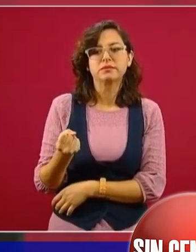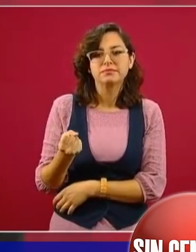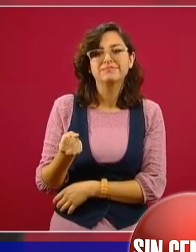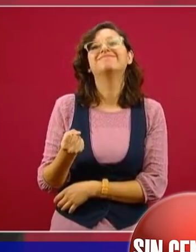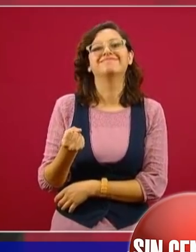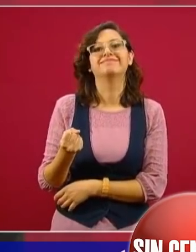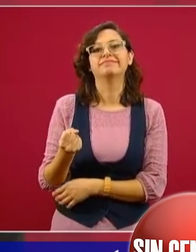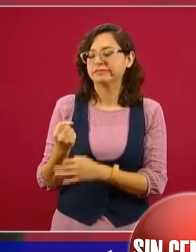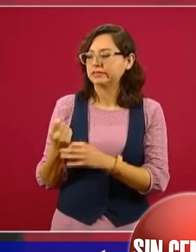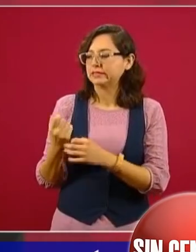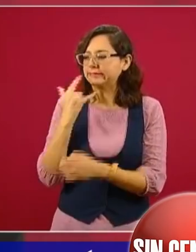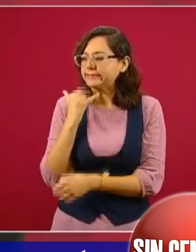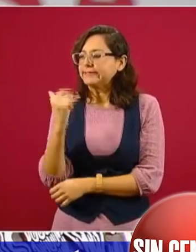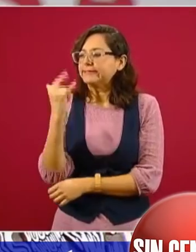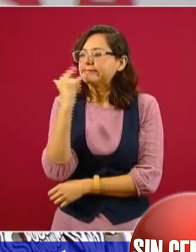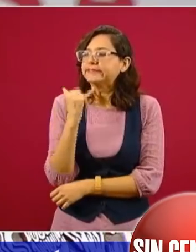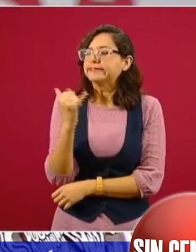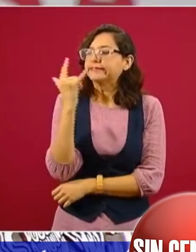para